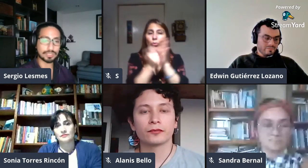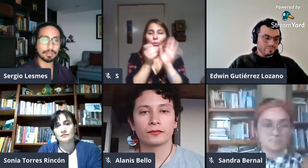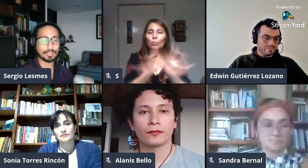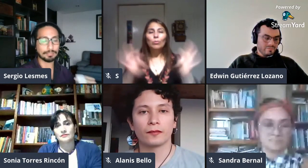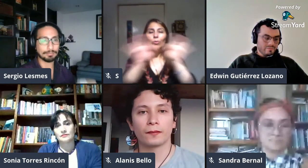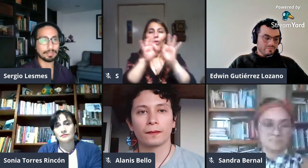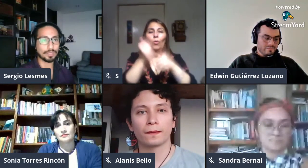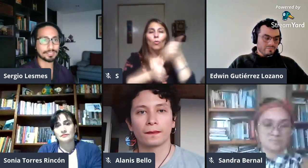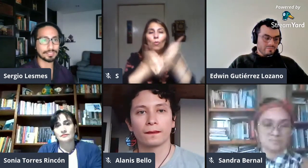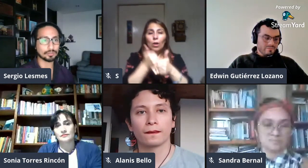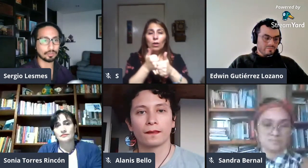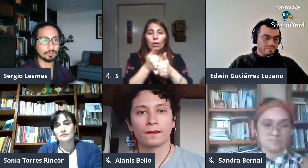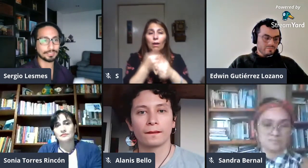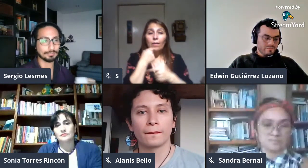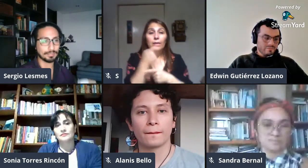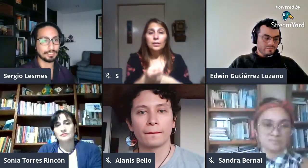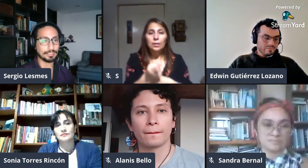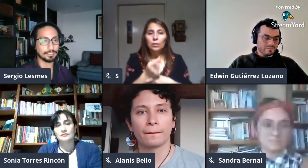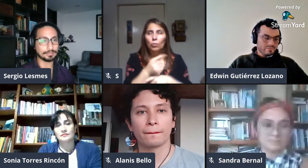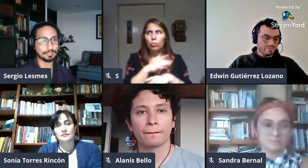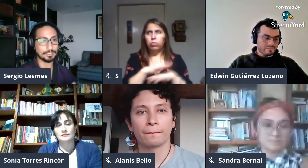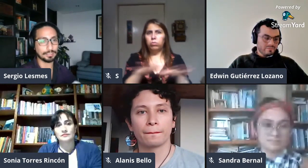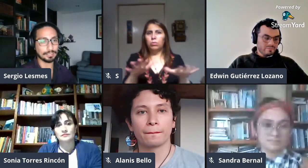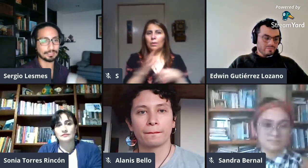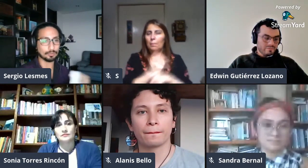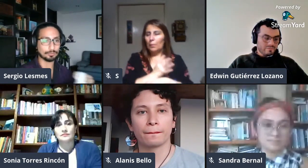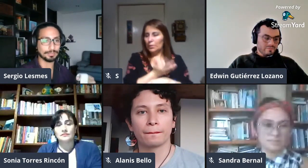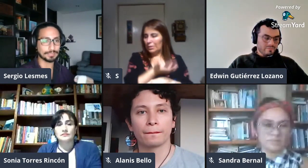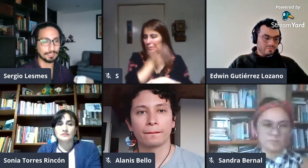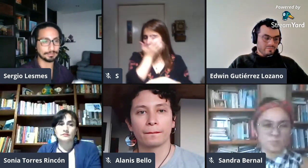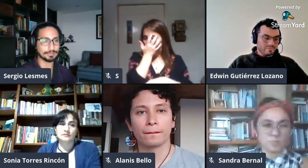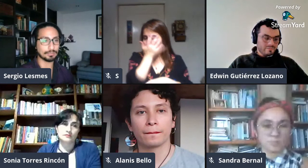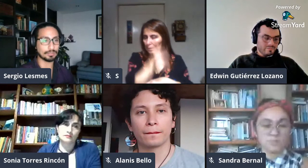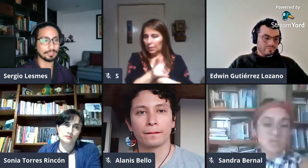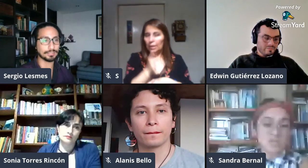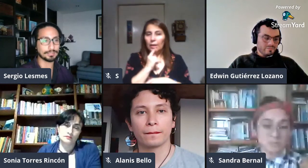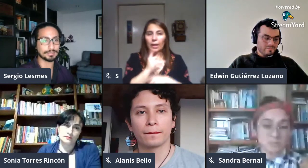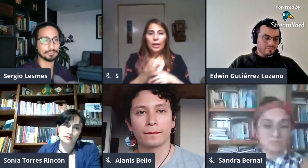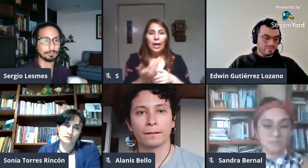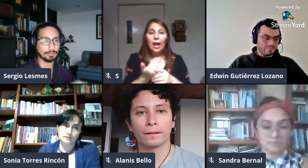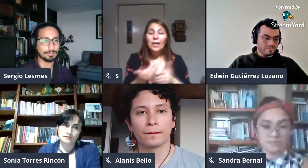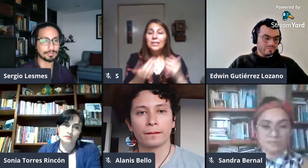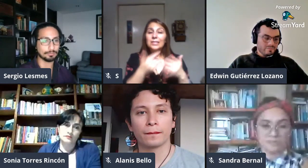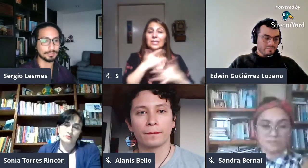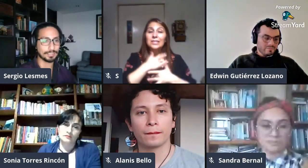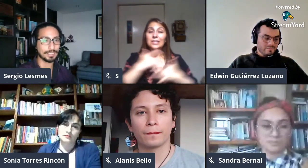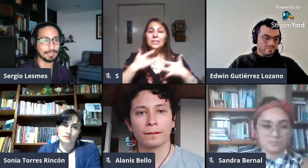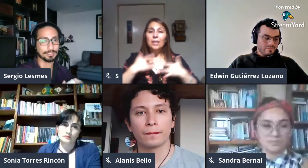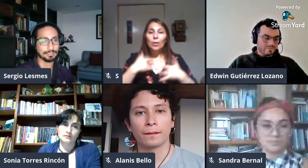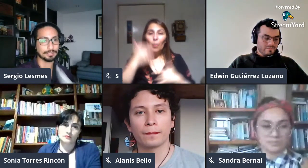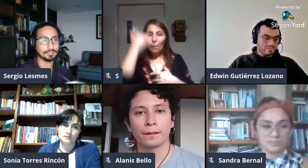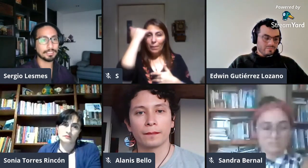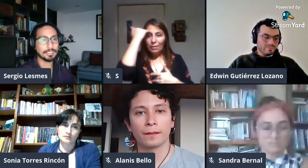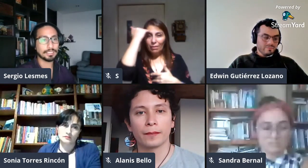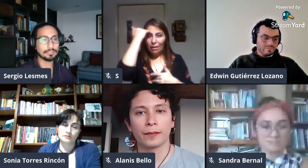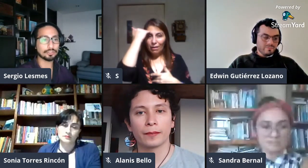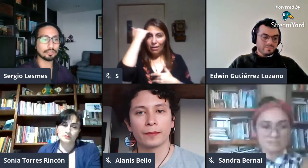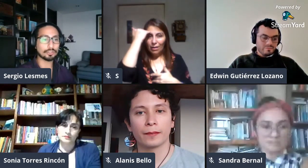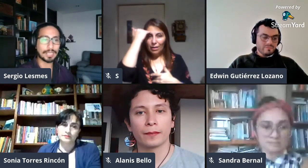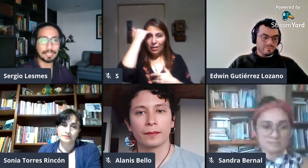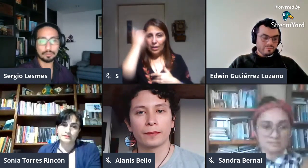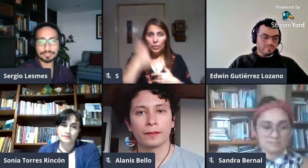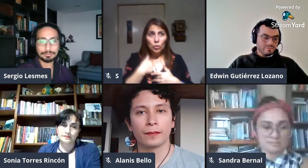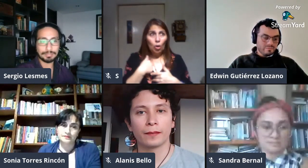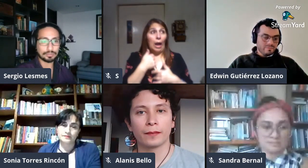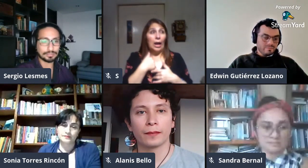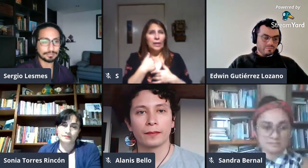que hay mucha vergüenza en torno al tema de la salud mental. Es decir, cuando alguien dice que tiene un problema de salud mental, le da pena. Entonces